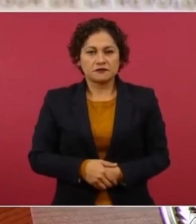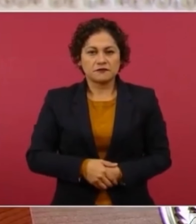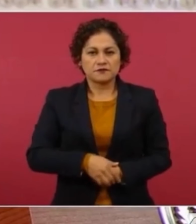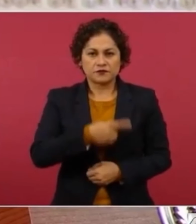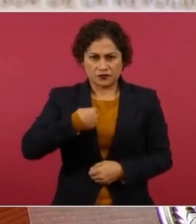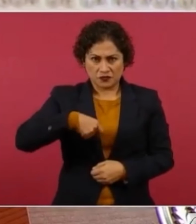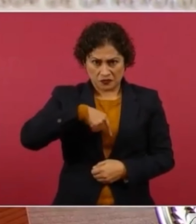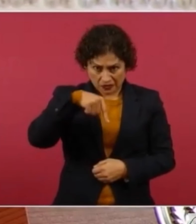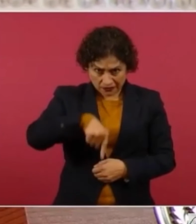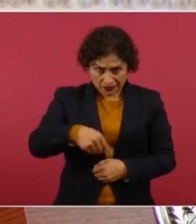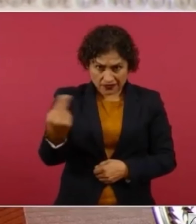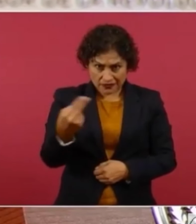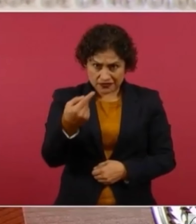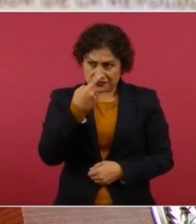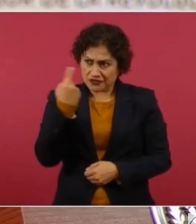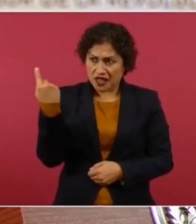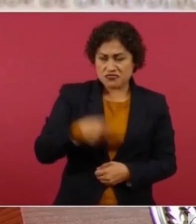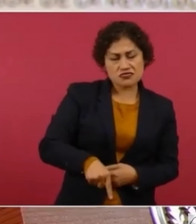autoritarias?